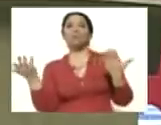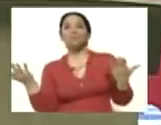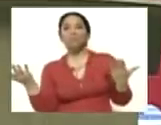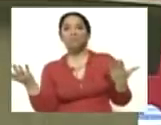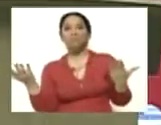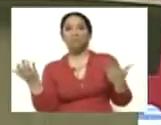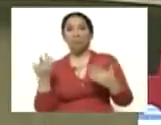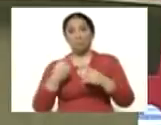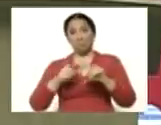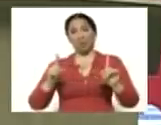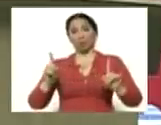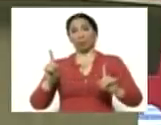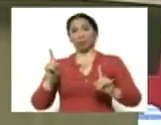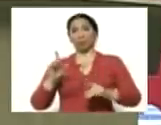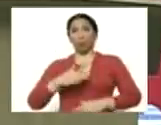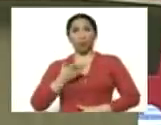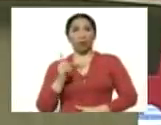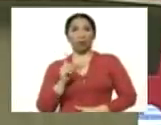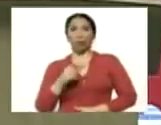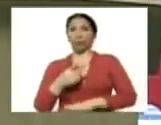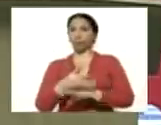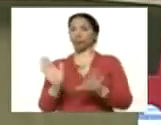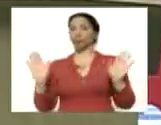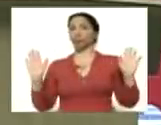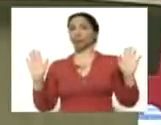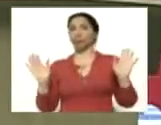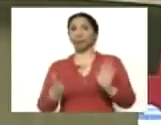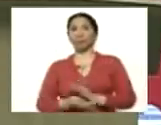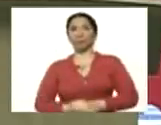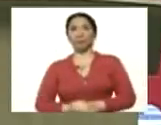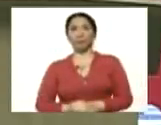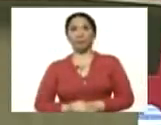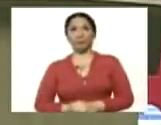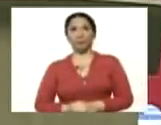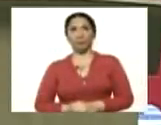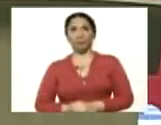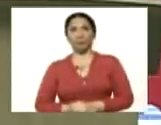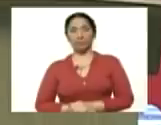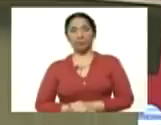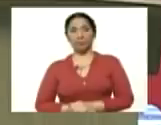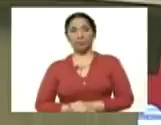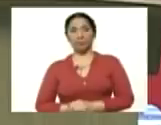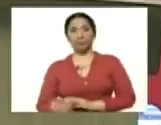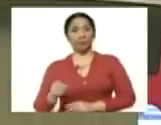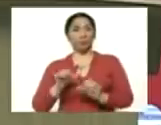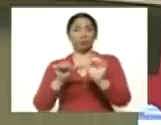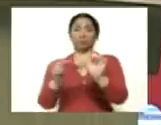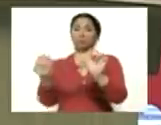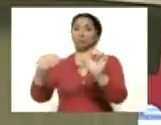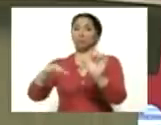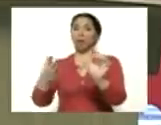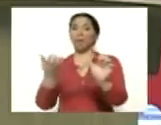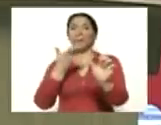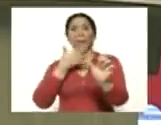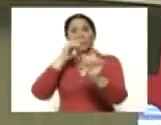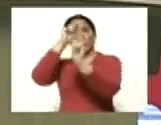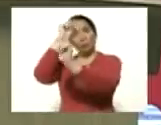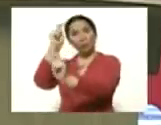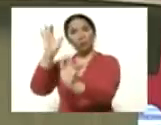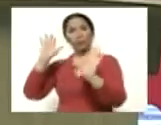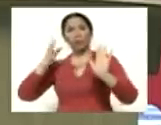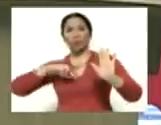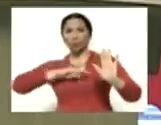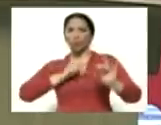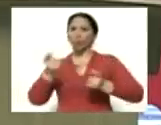Pero podría no durar, dice Associated Press. No le queda más remedio que reconocer que